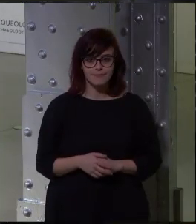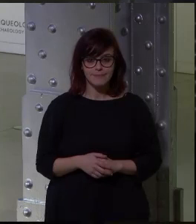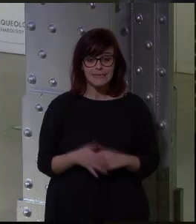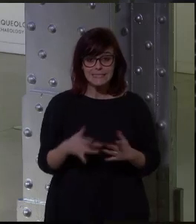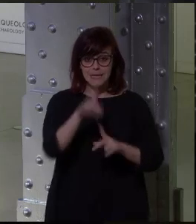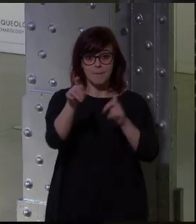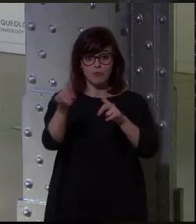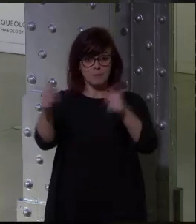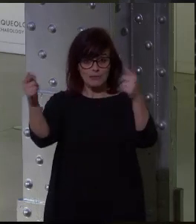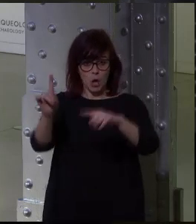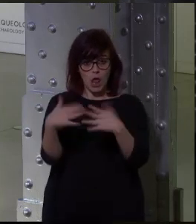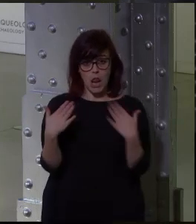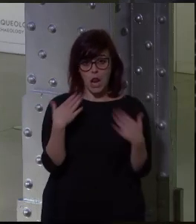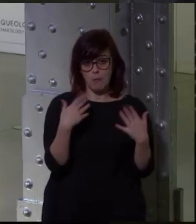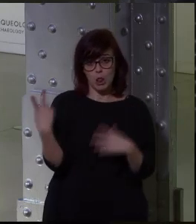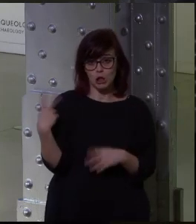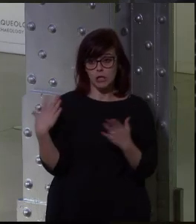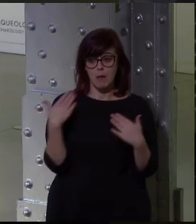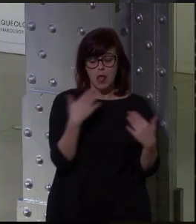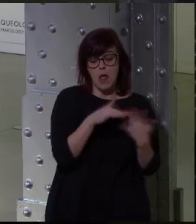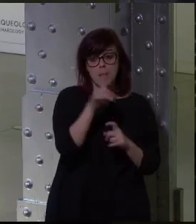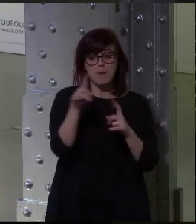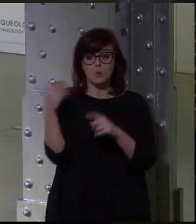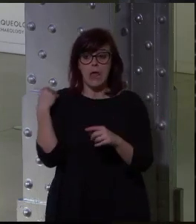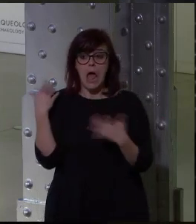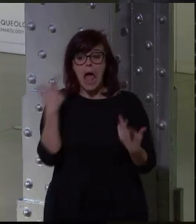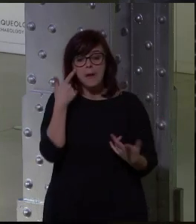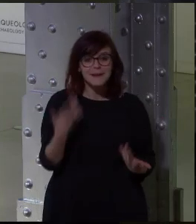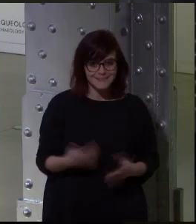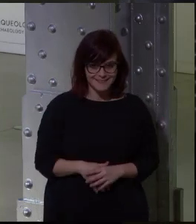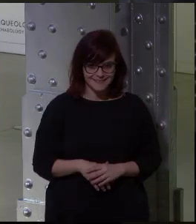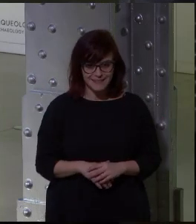Si no preguntáis más, vamos a estar todo el rato hablando, o lo amenazamos.